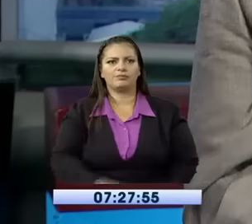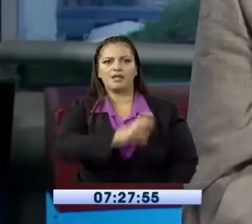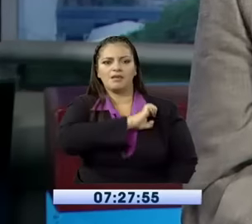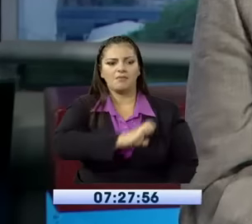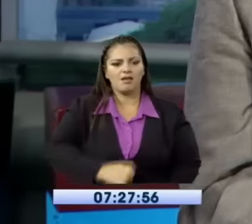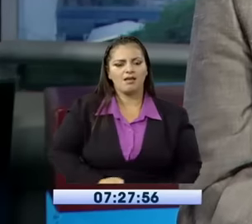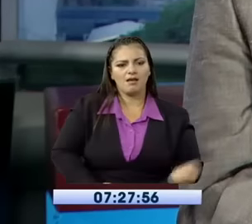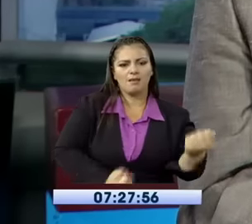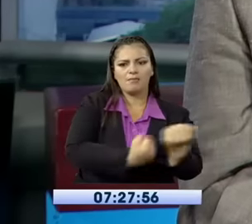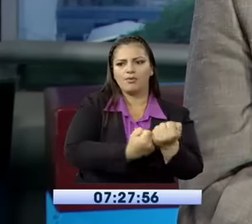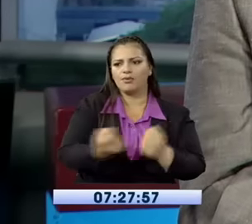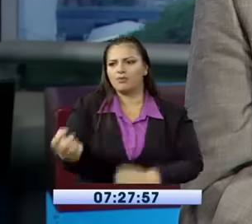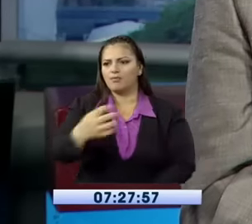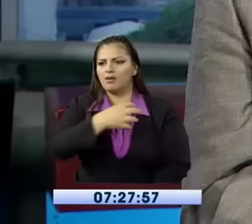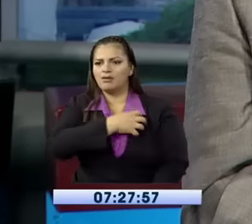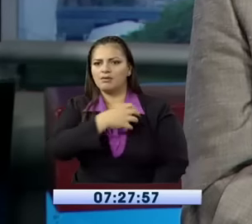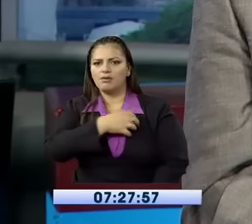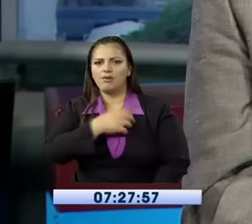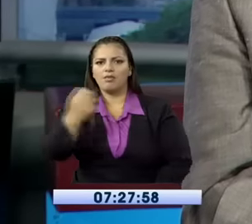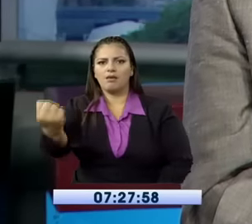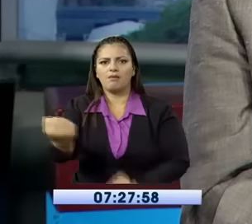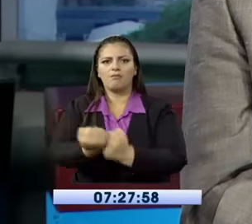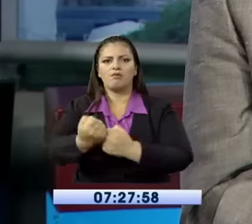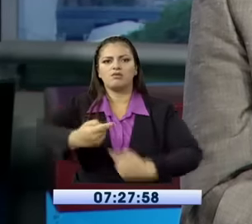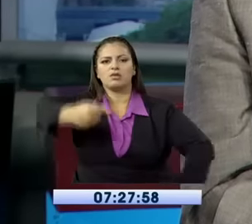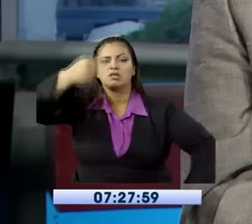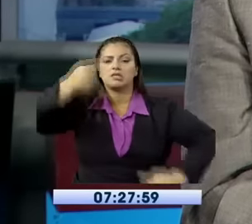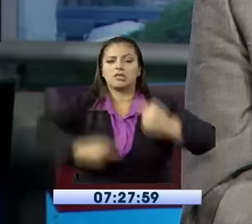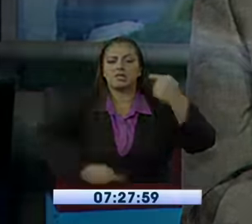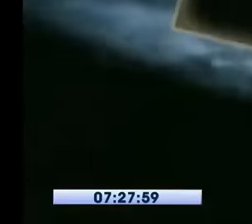cuándo habría provocado este